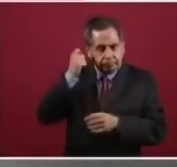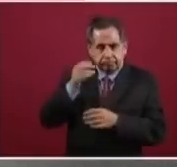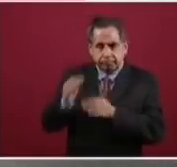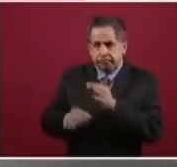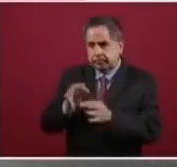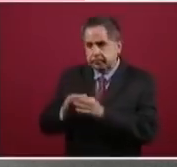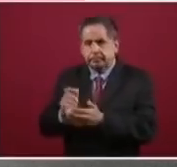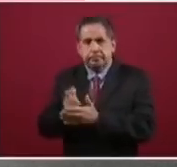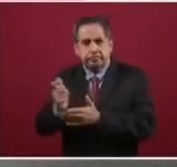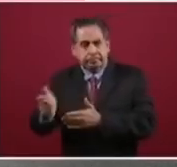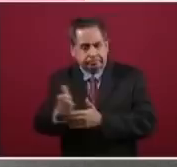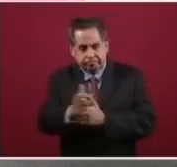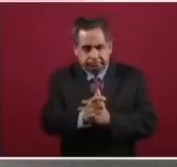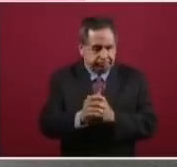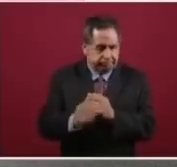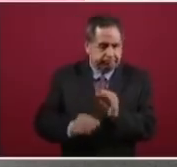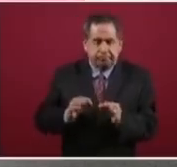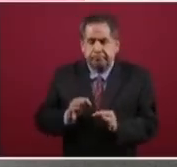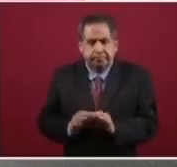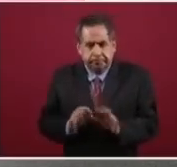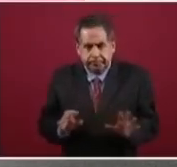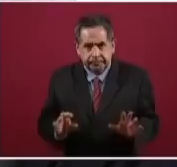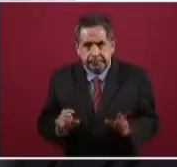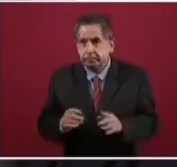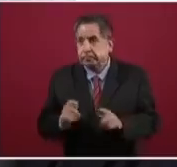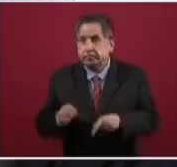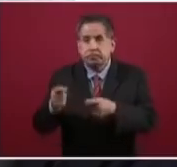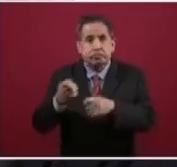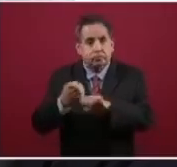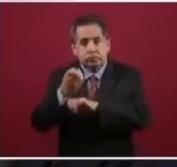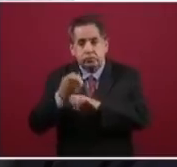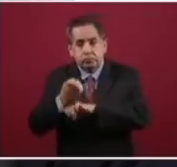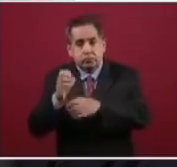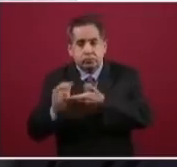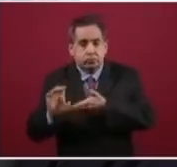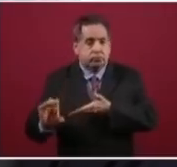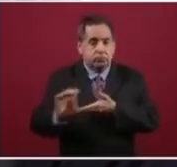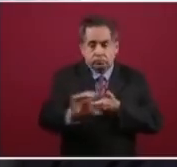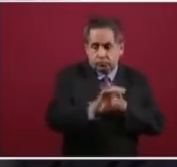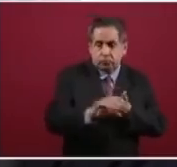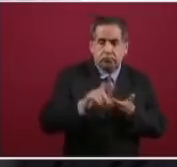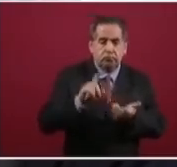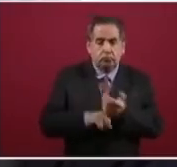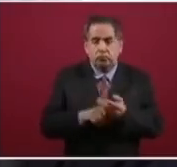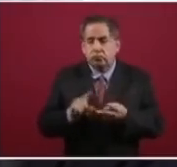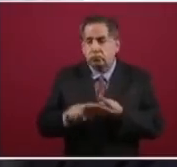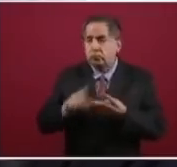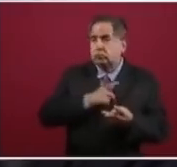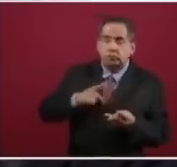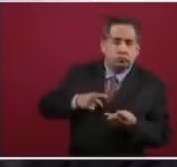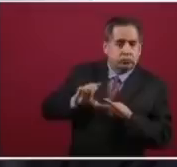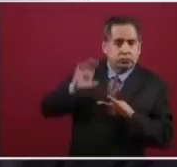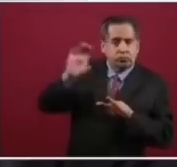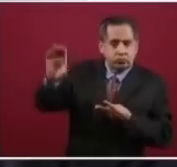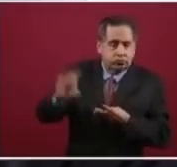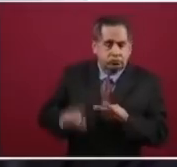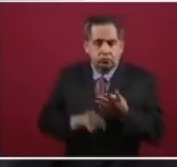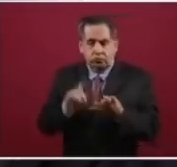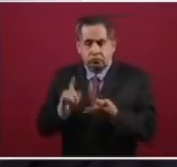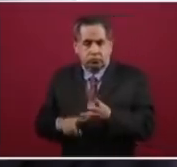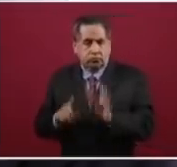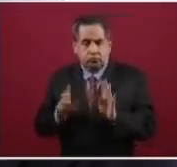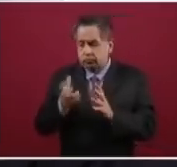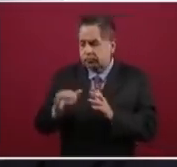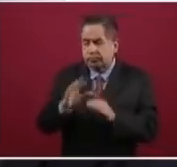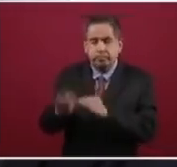financieras como el caso de los recursos destinados al pago del servicio de la deuda o porque son recursos